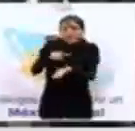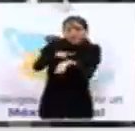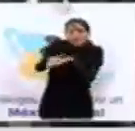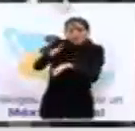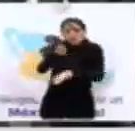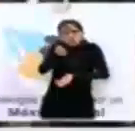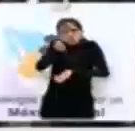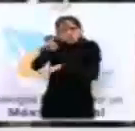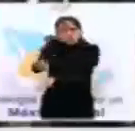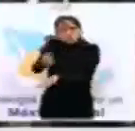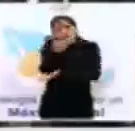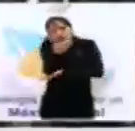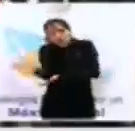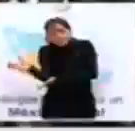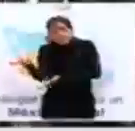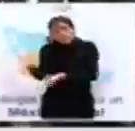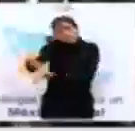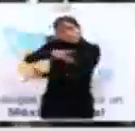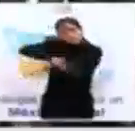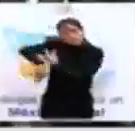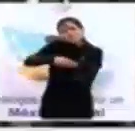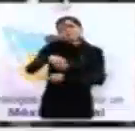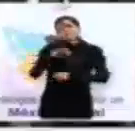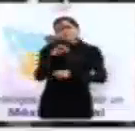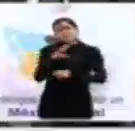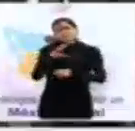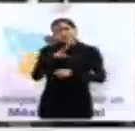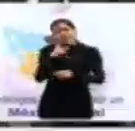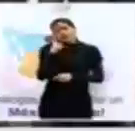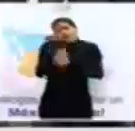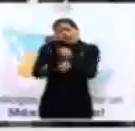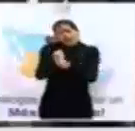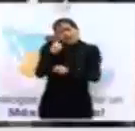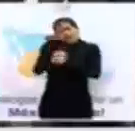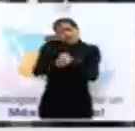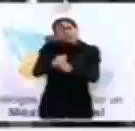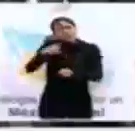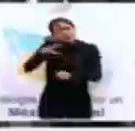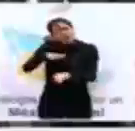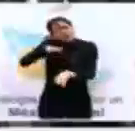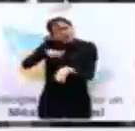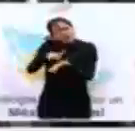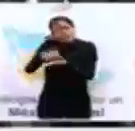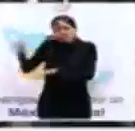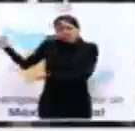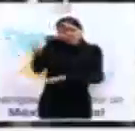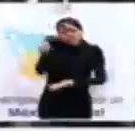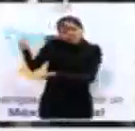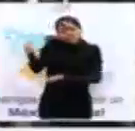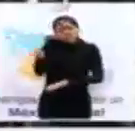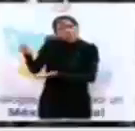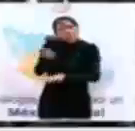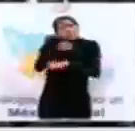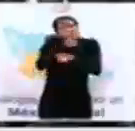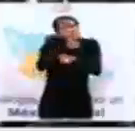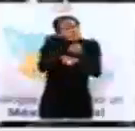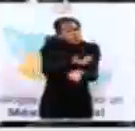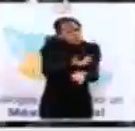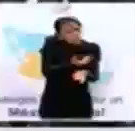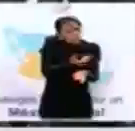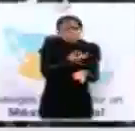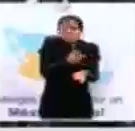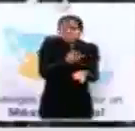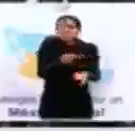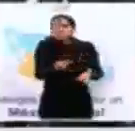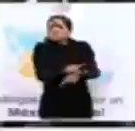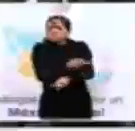ha habido muchos recursos para el campo. El programa especial concurrente cada año tiene más recursos en el campo y no se ve